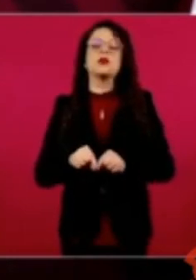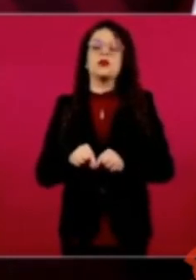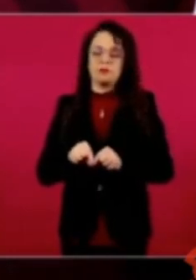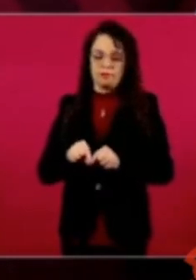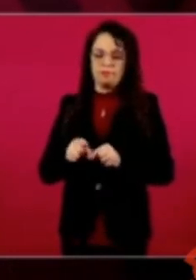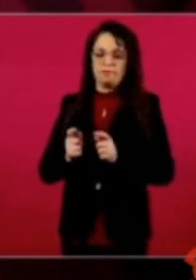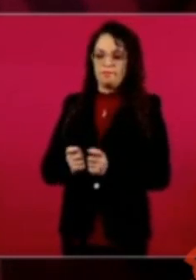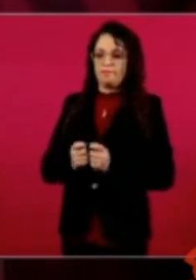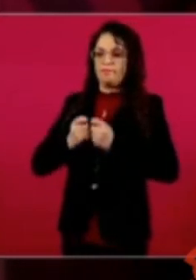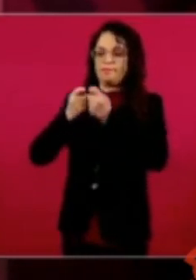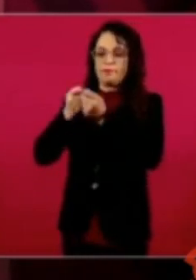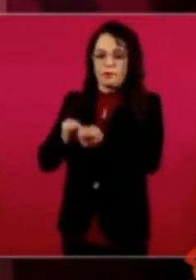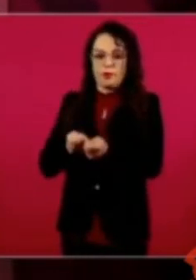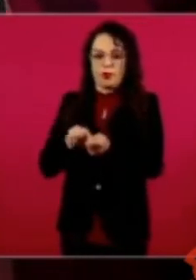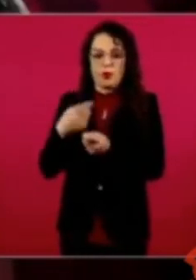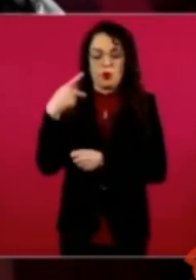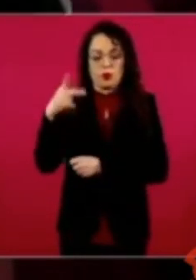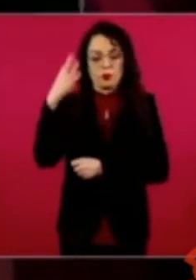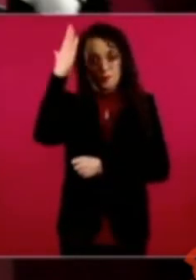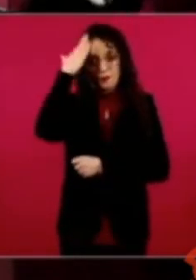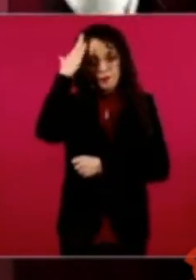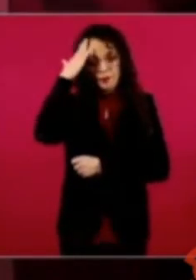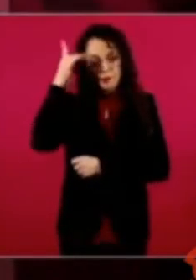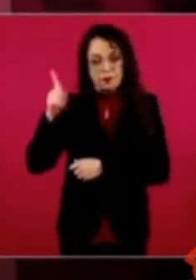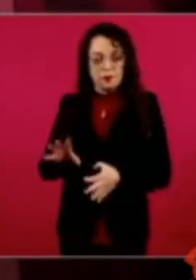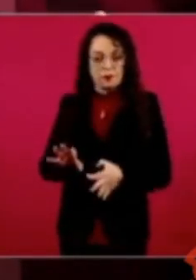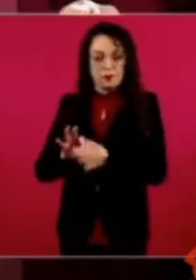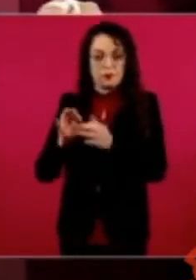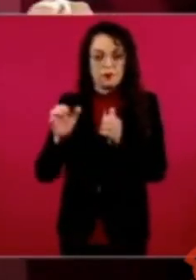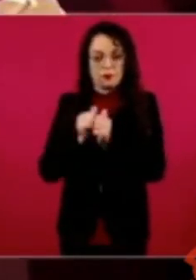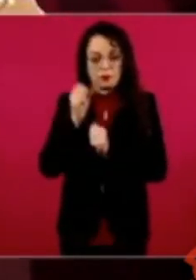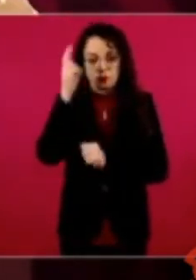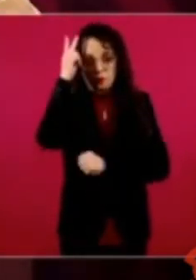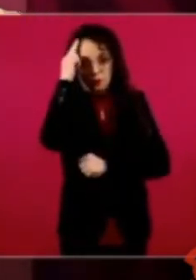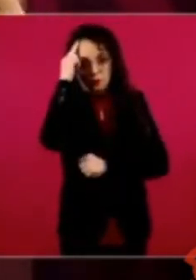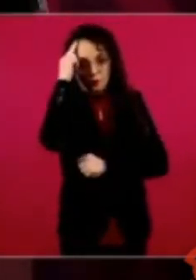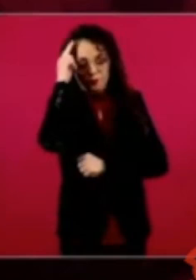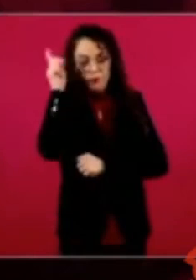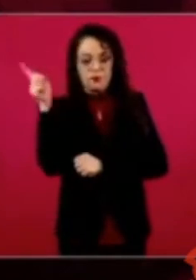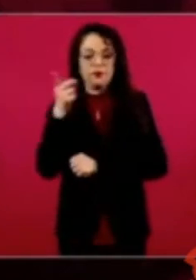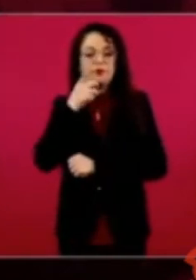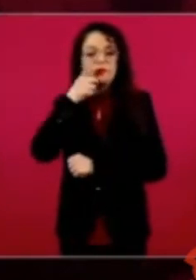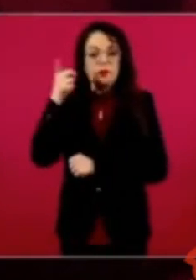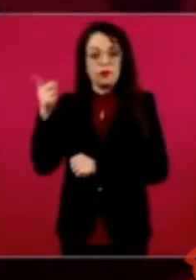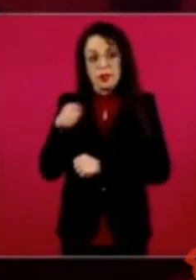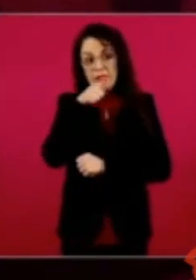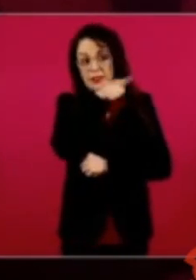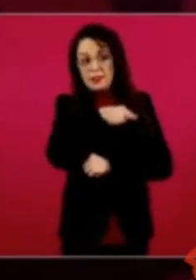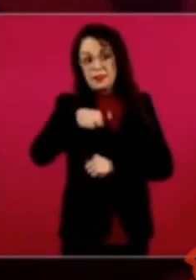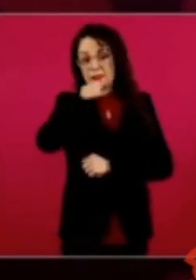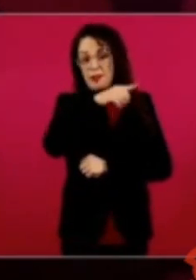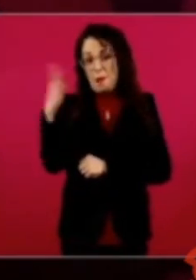Díaz, y le dice, como escarmiento a estos cabecillas,